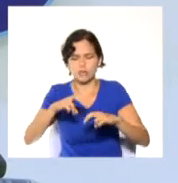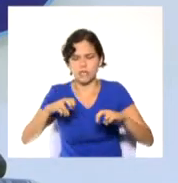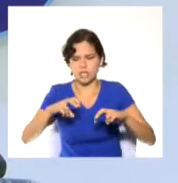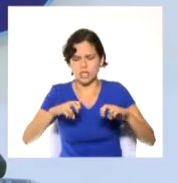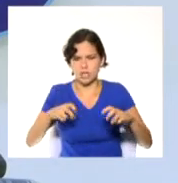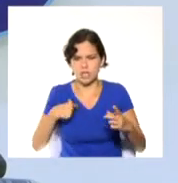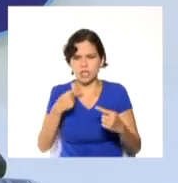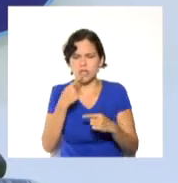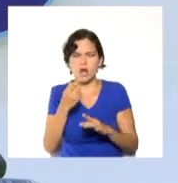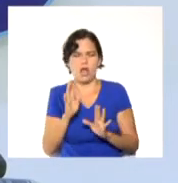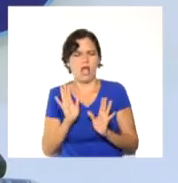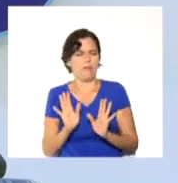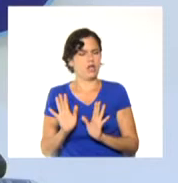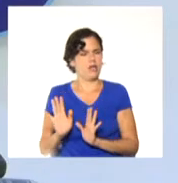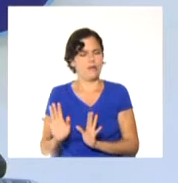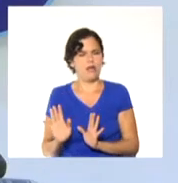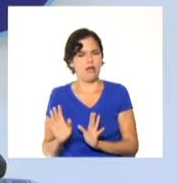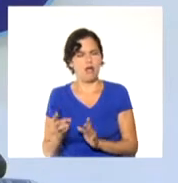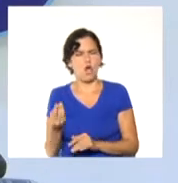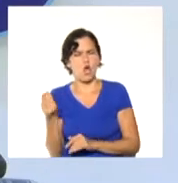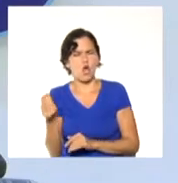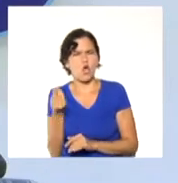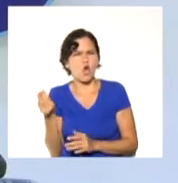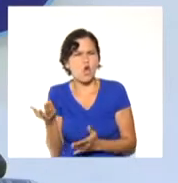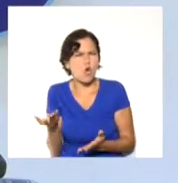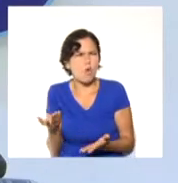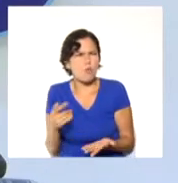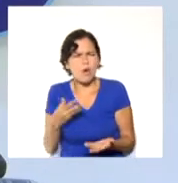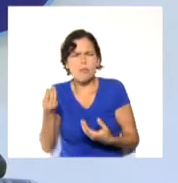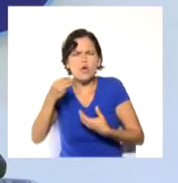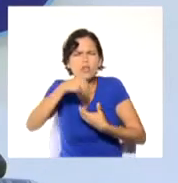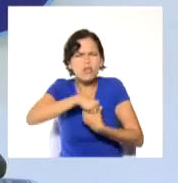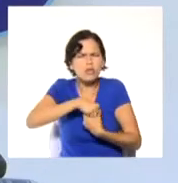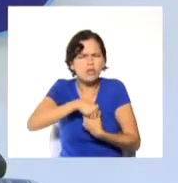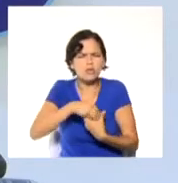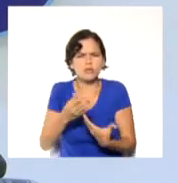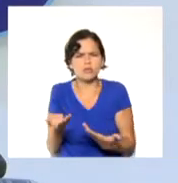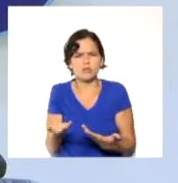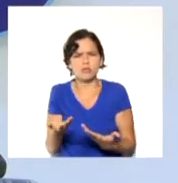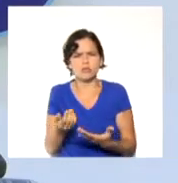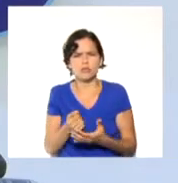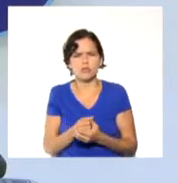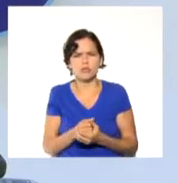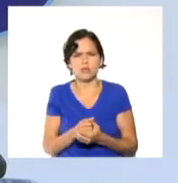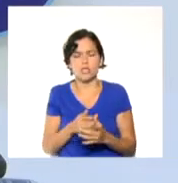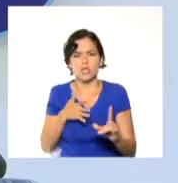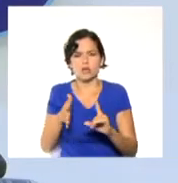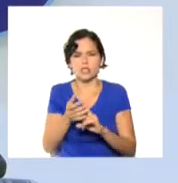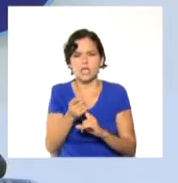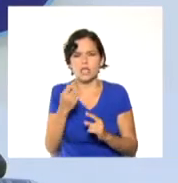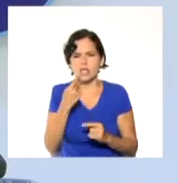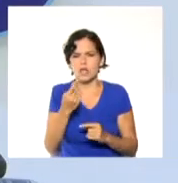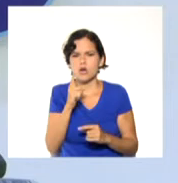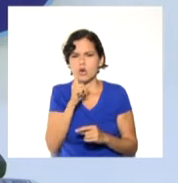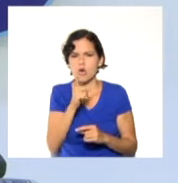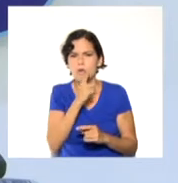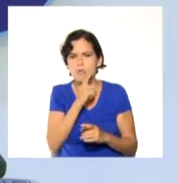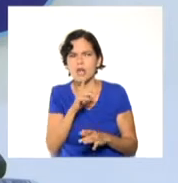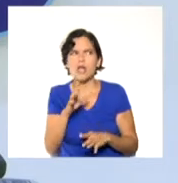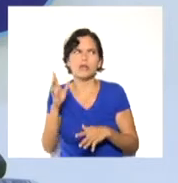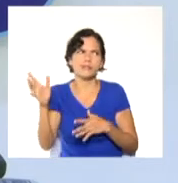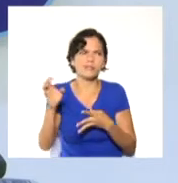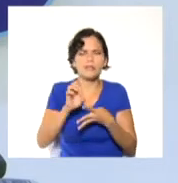dijeron, ajá, pero ¿cómo está constituida? ¿Cómo es por dentro? Y le dieron nombre a